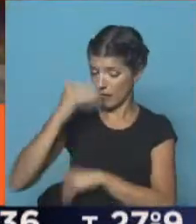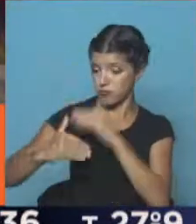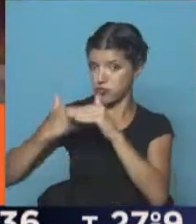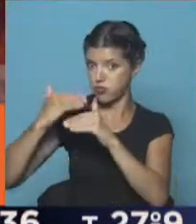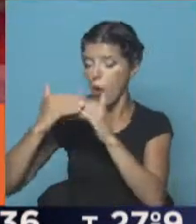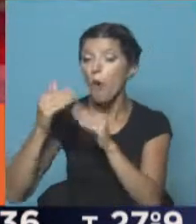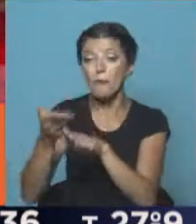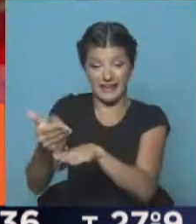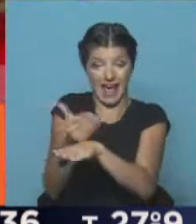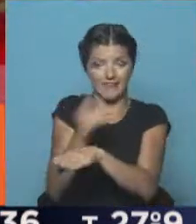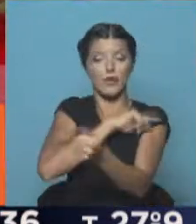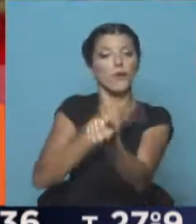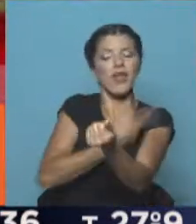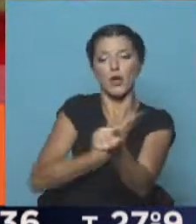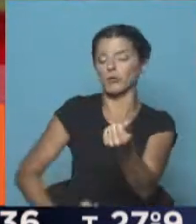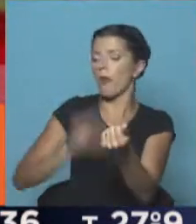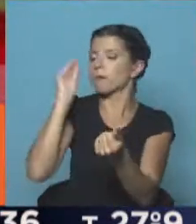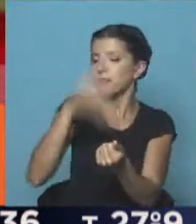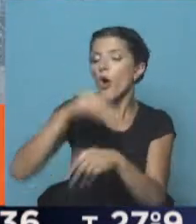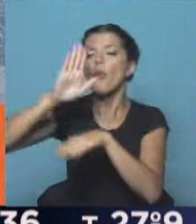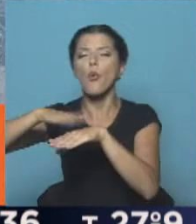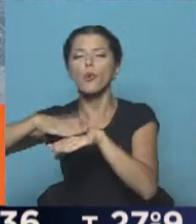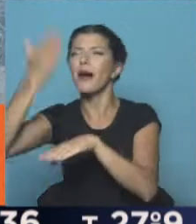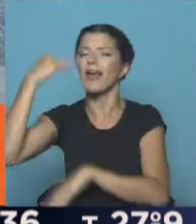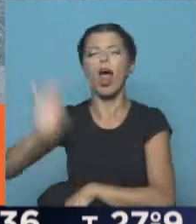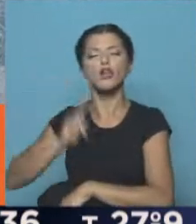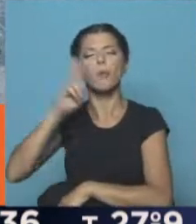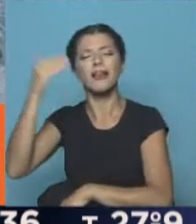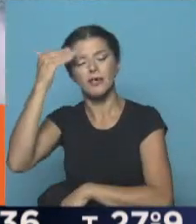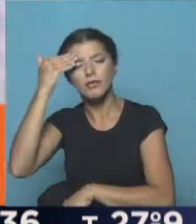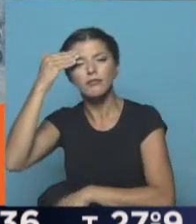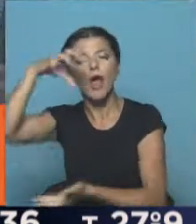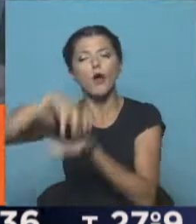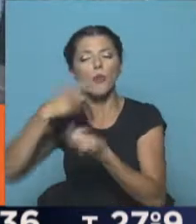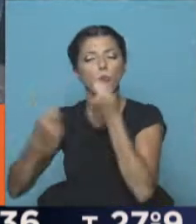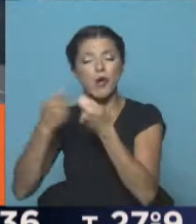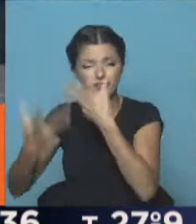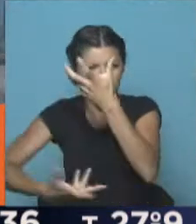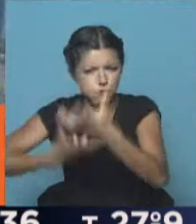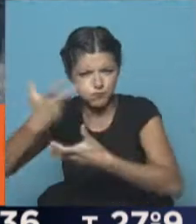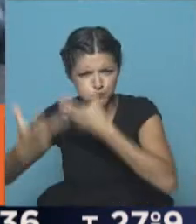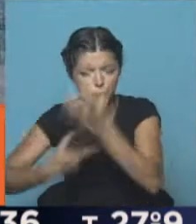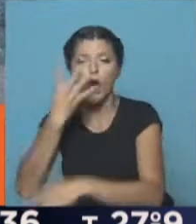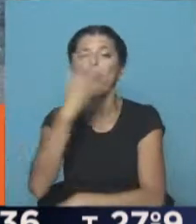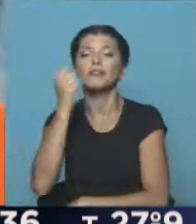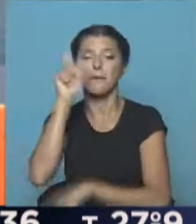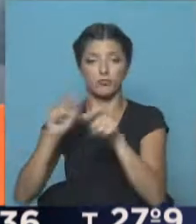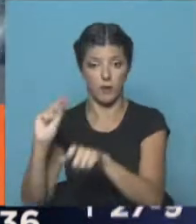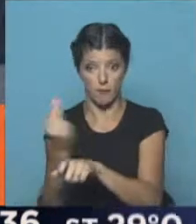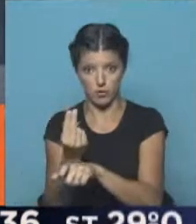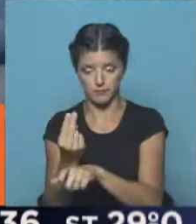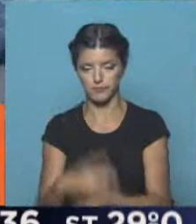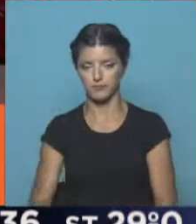a raíz del escándalo causado por el incendio en 2015 de una discoteca en la que murieron 46 personas